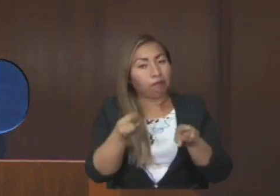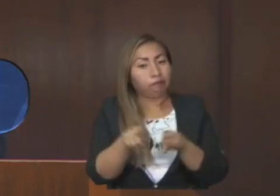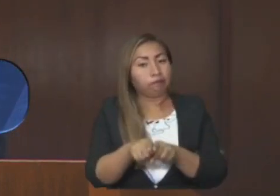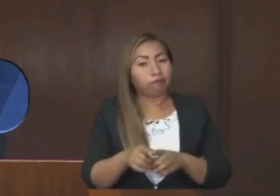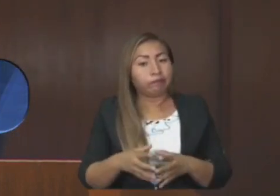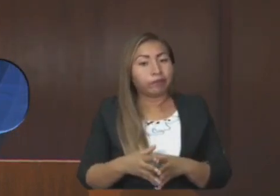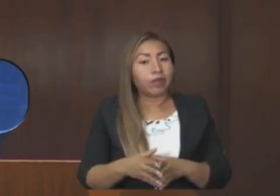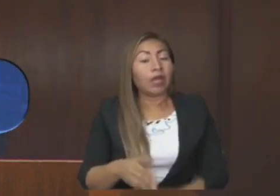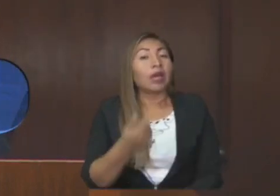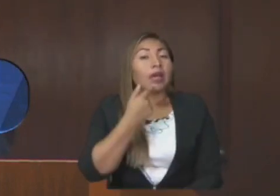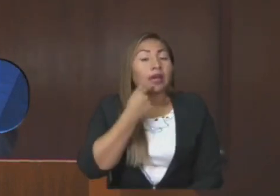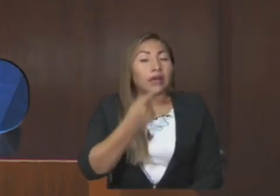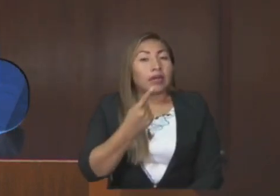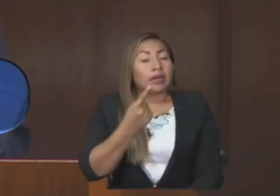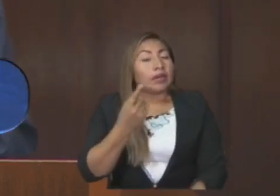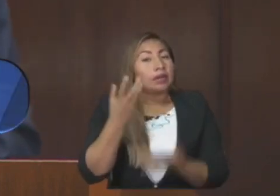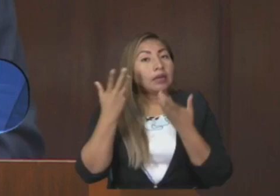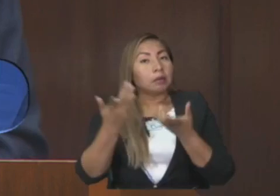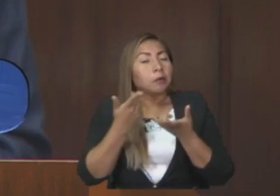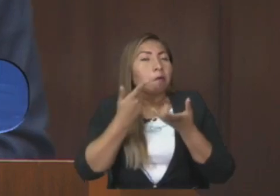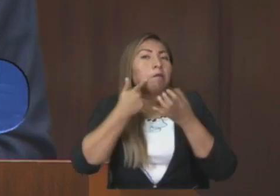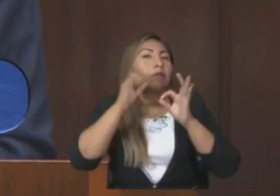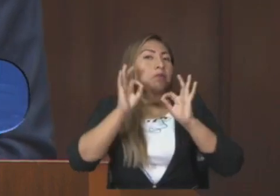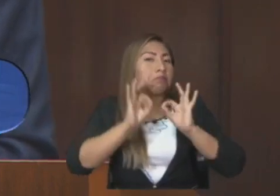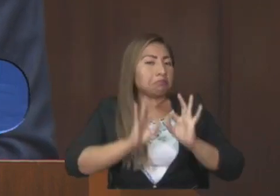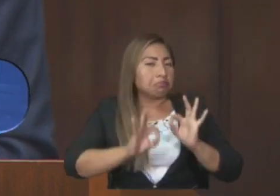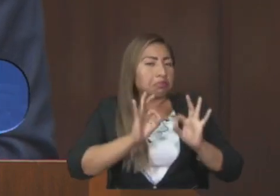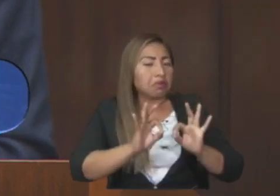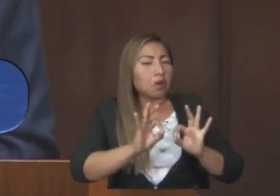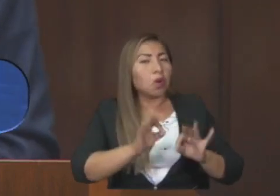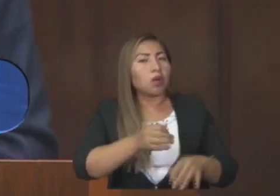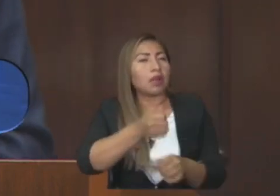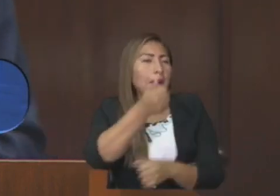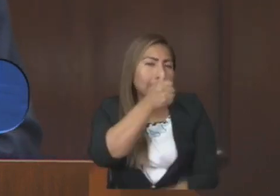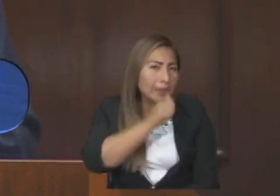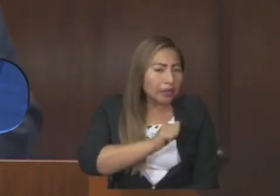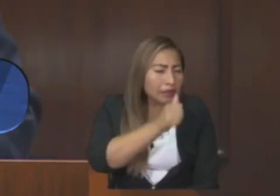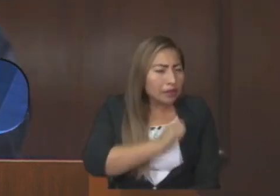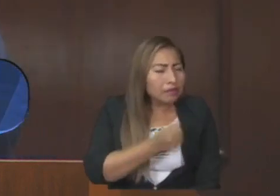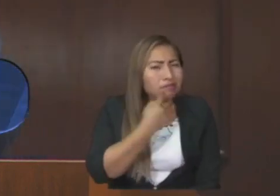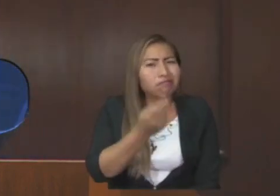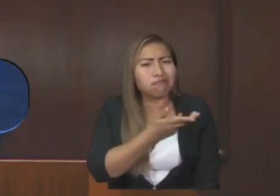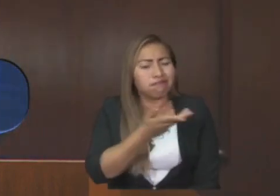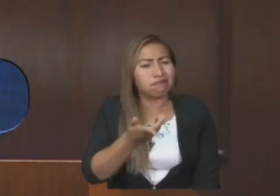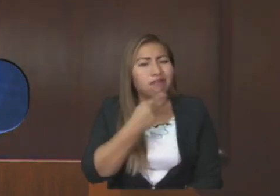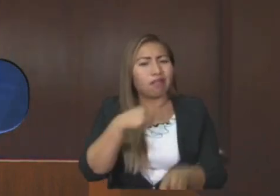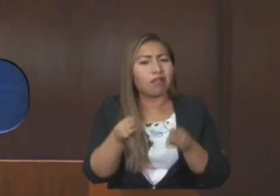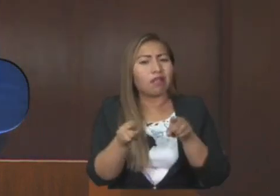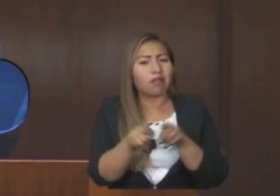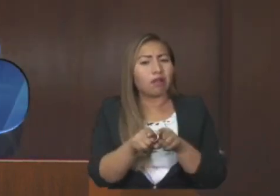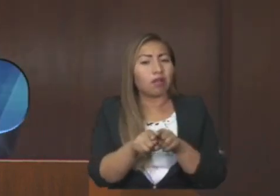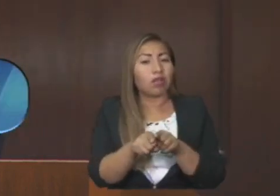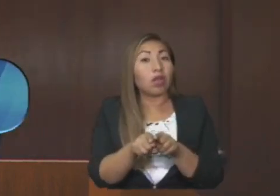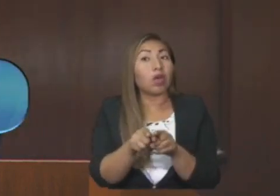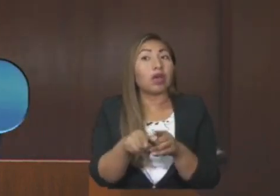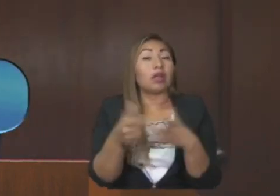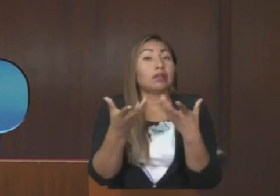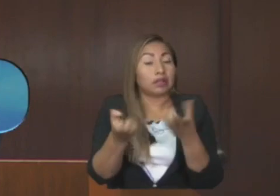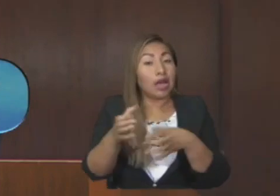Esperamos que con la misma buena fe, con la misma paciencia y de la misma forma razonable en cómo ha actuado el Gobierno